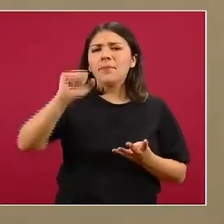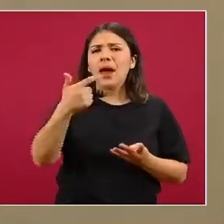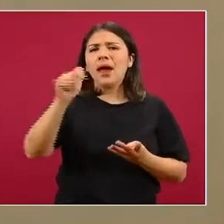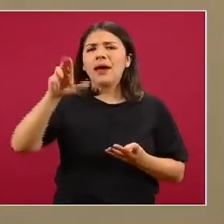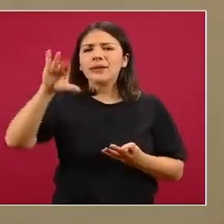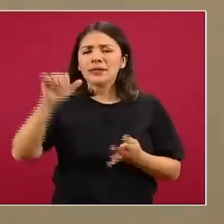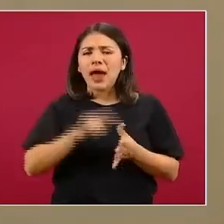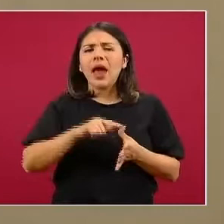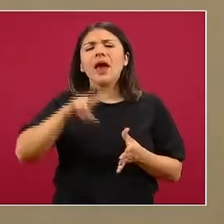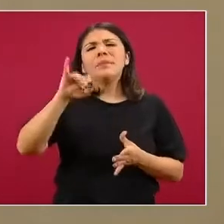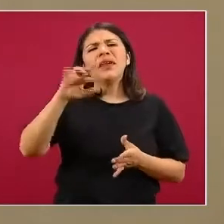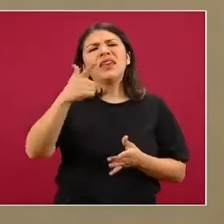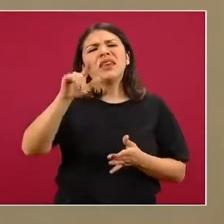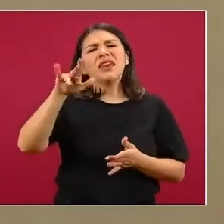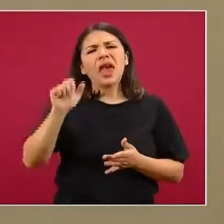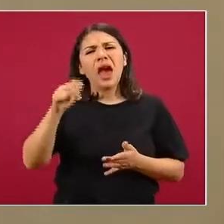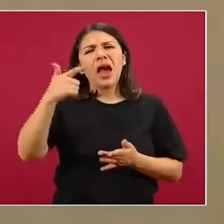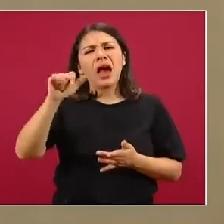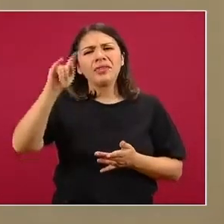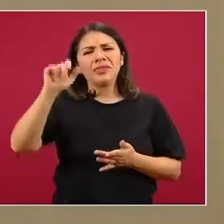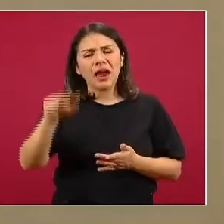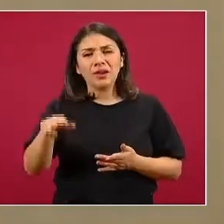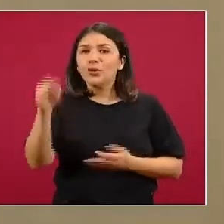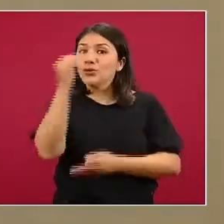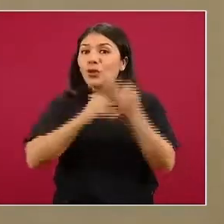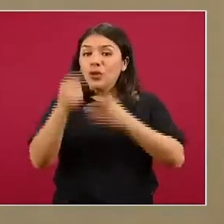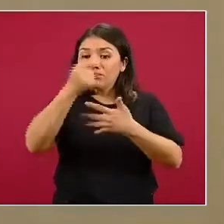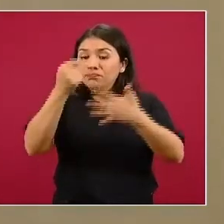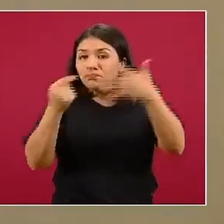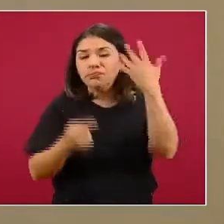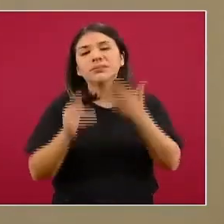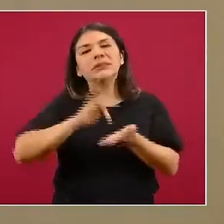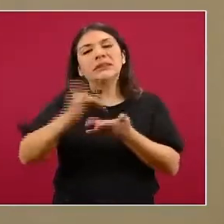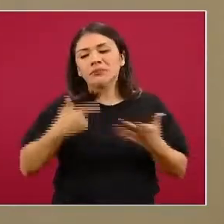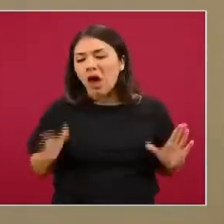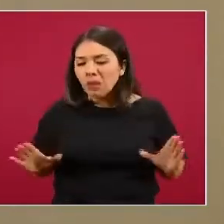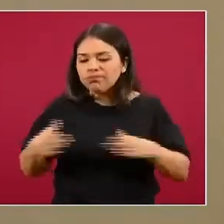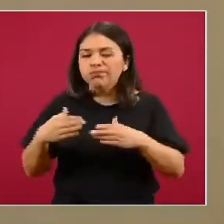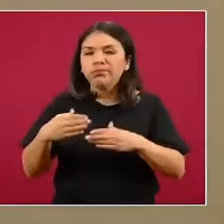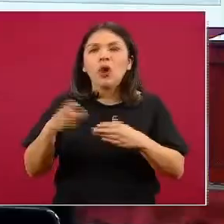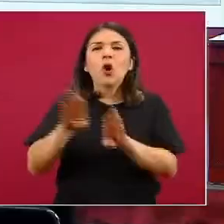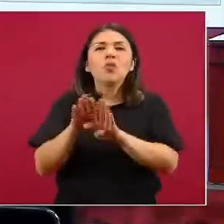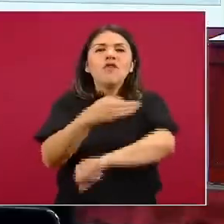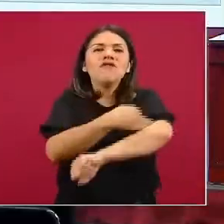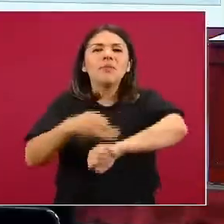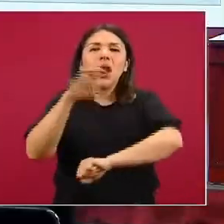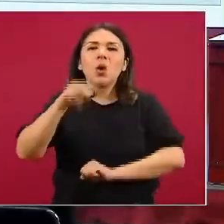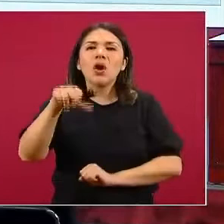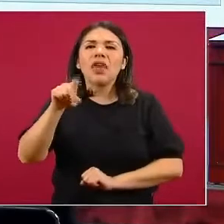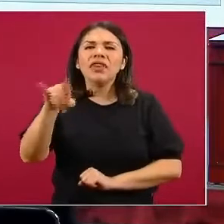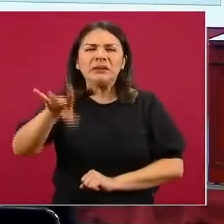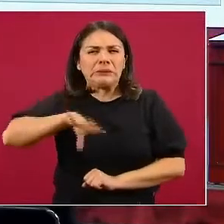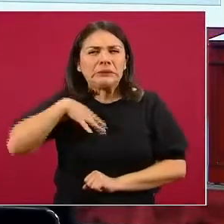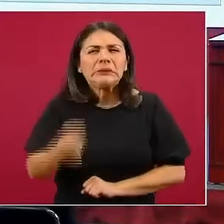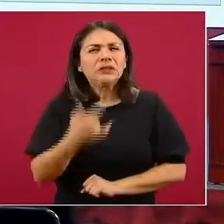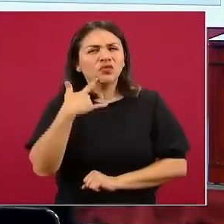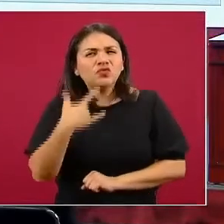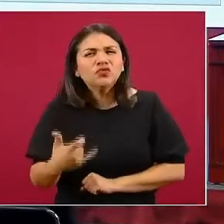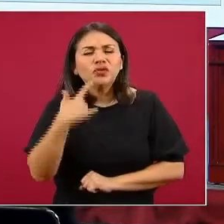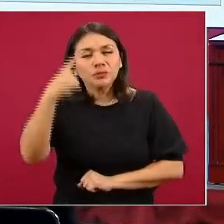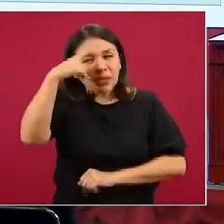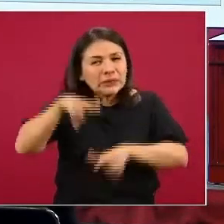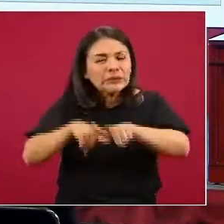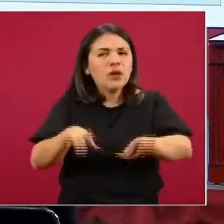Virginia Gaitán y Arturo González. Muchas gracias a todos por ser parte de la familia CONADIC y del esfuerzo que han dado pues para tratar de